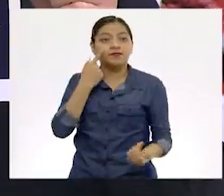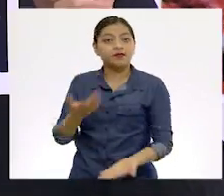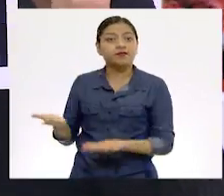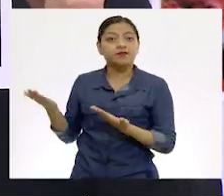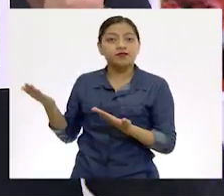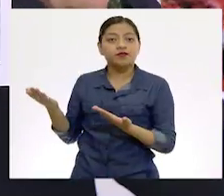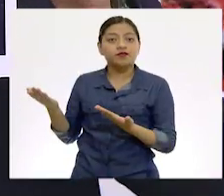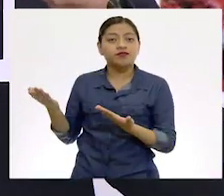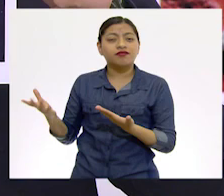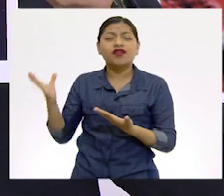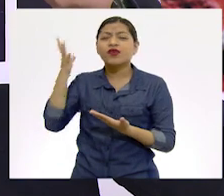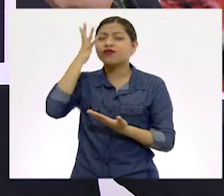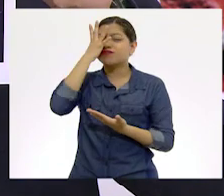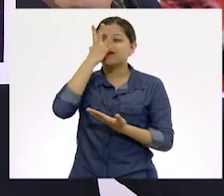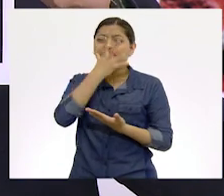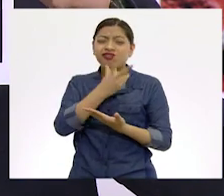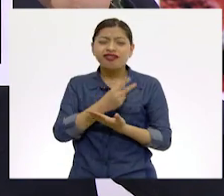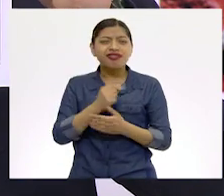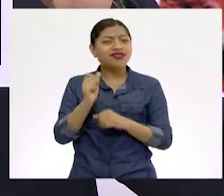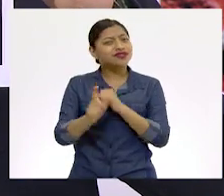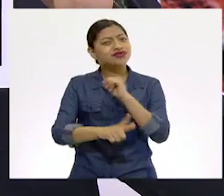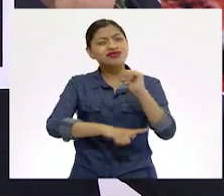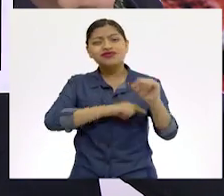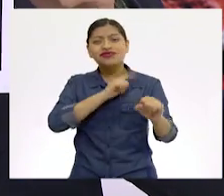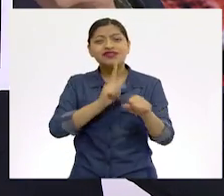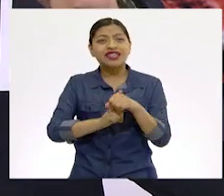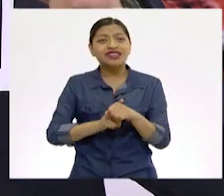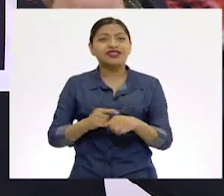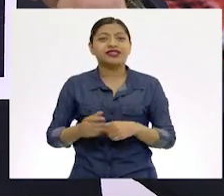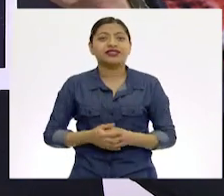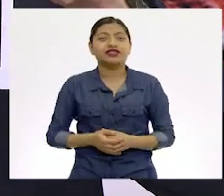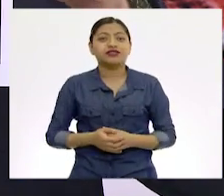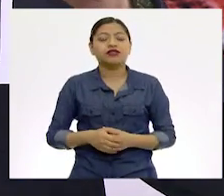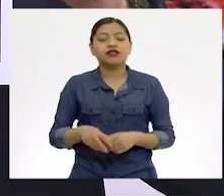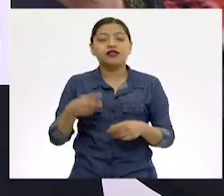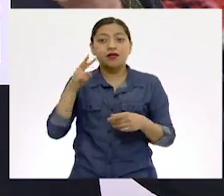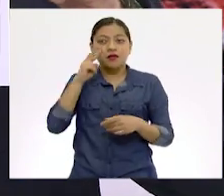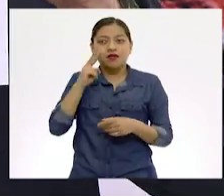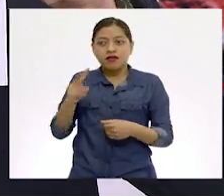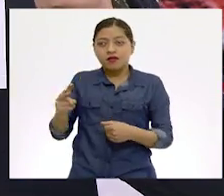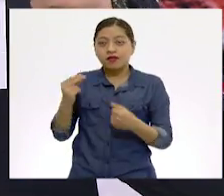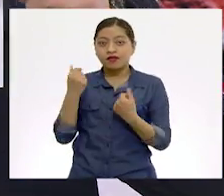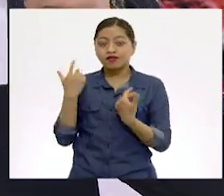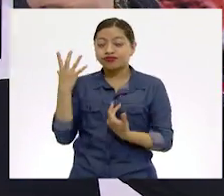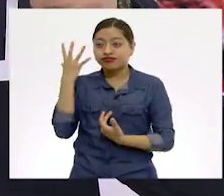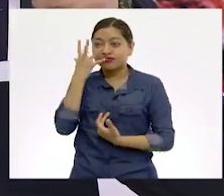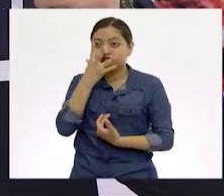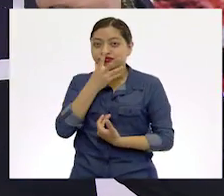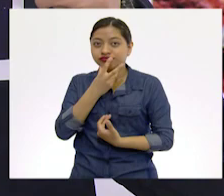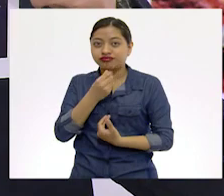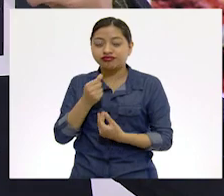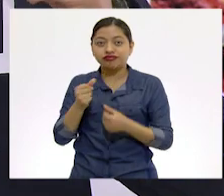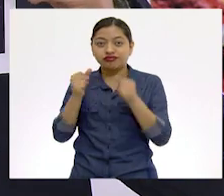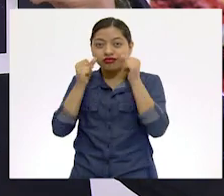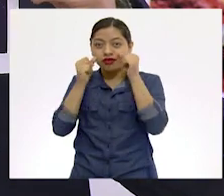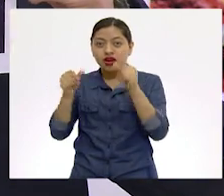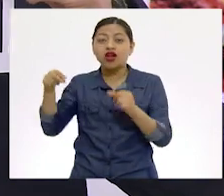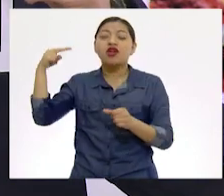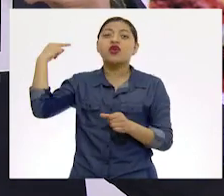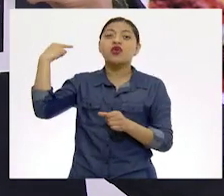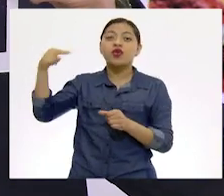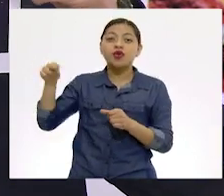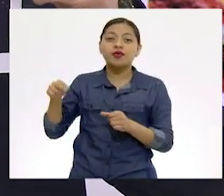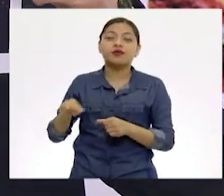Además, hermosos estos animales. Son también como hipnotizantes cuando uno los ve nadar. Así es. ¿Tú sabes cómo se llaman, Eric? Es